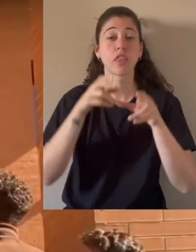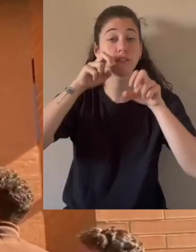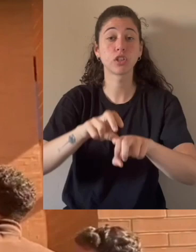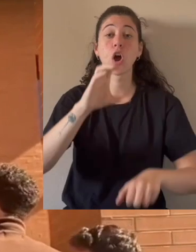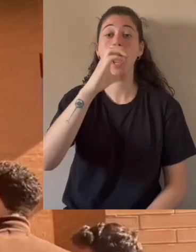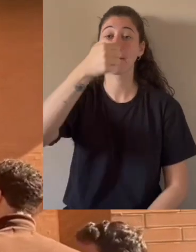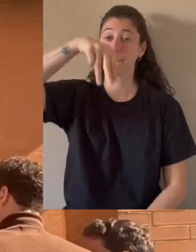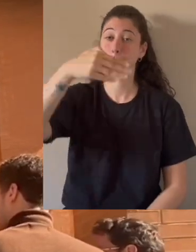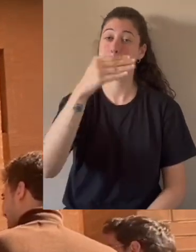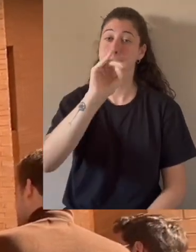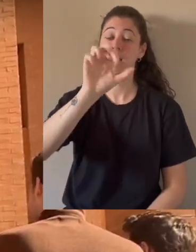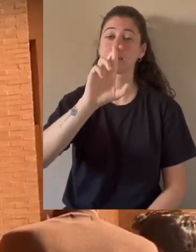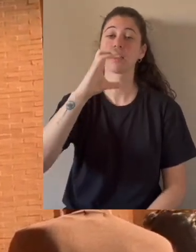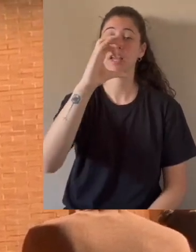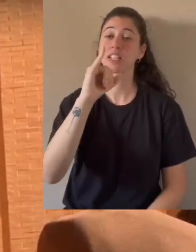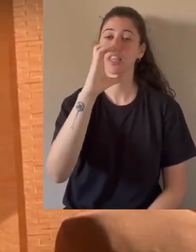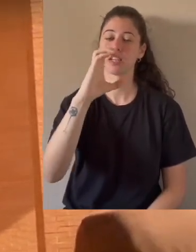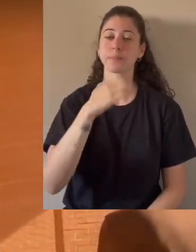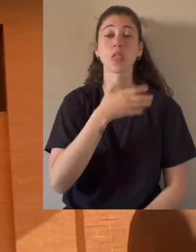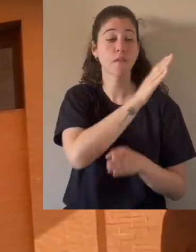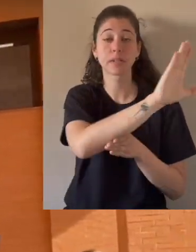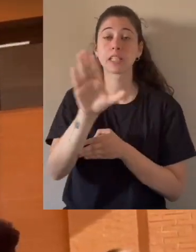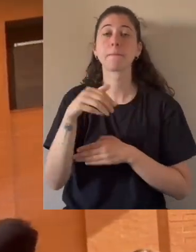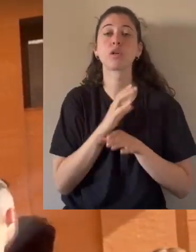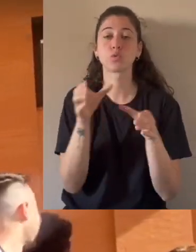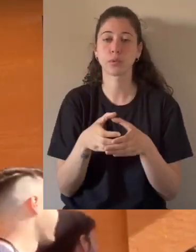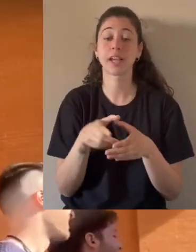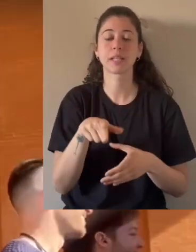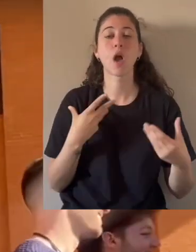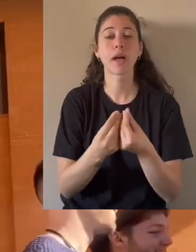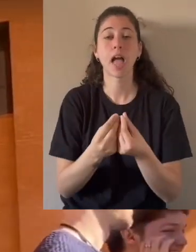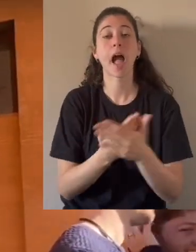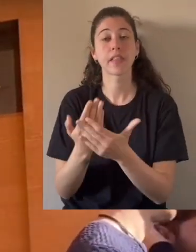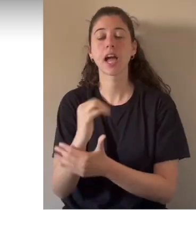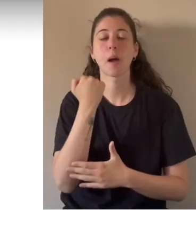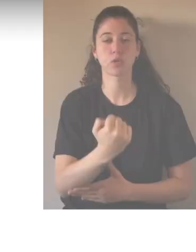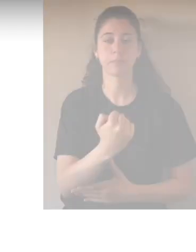mi grupo, el cual me acompaña cada día y me apoya.